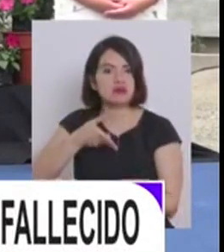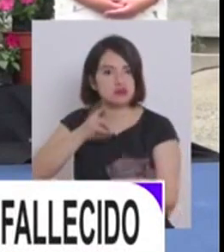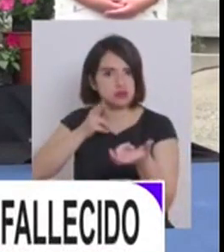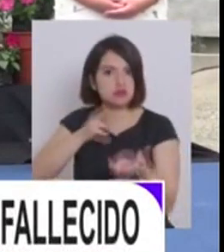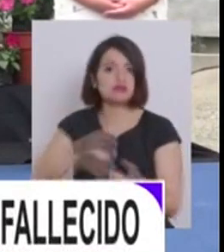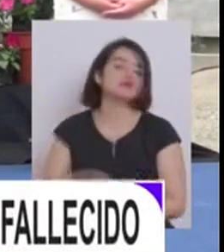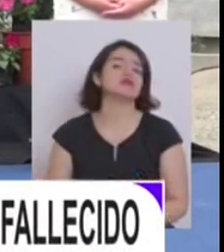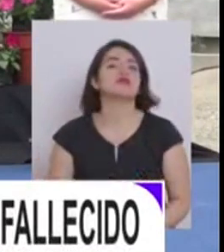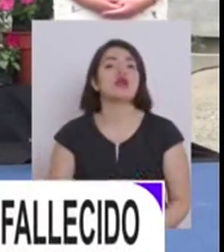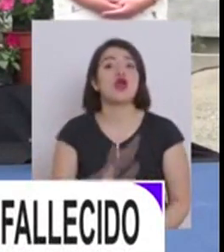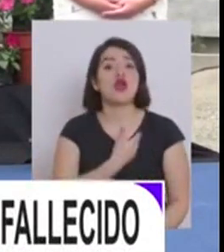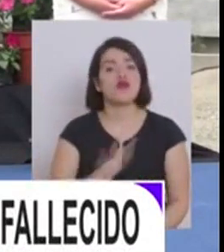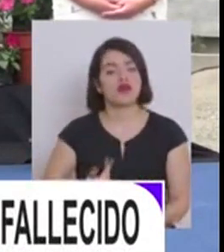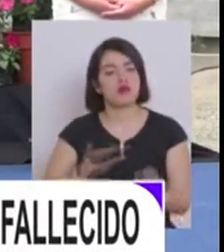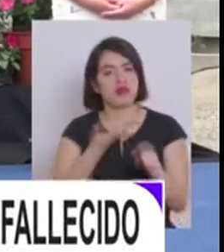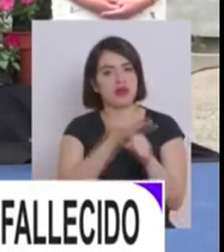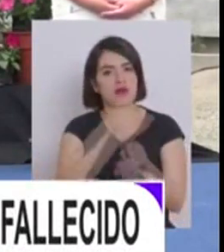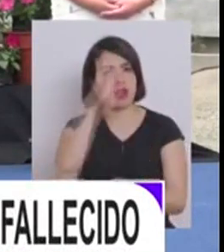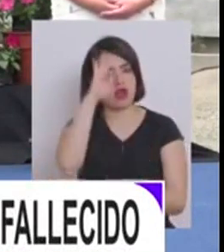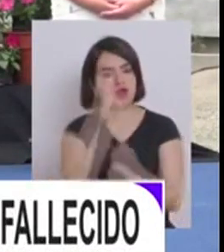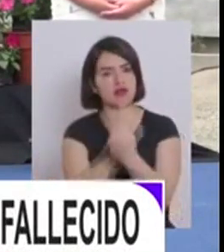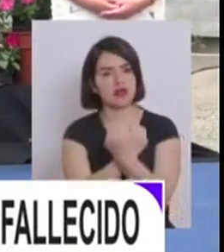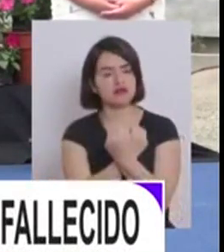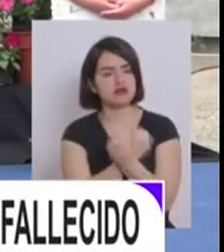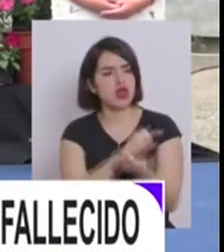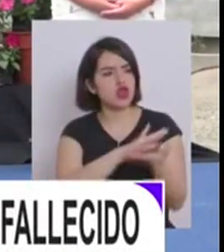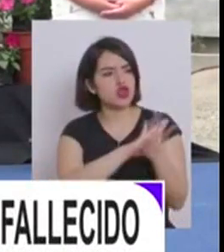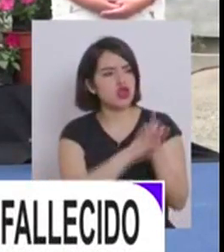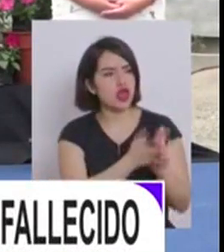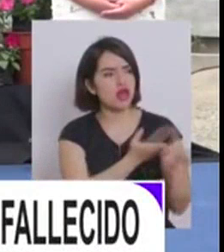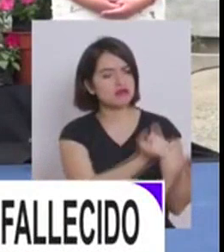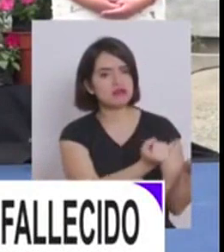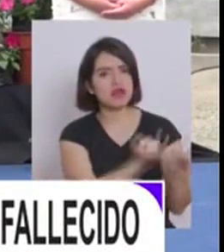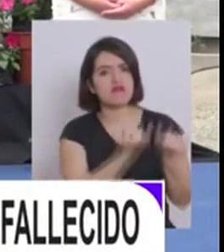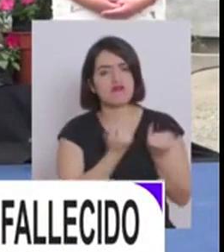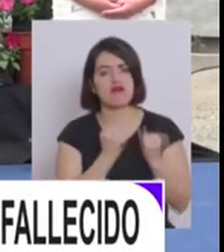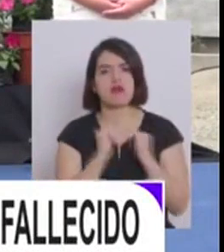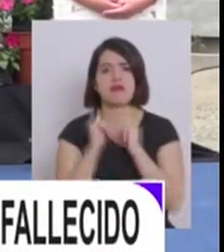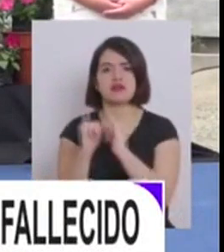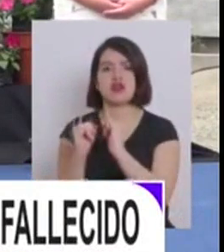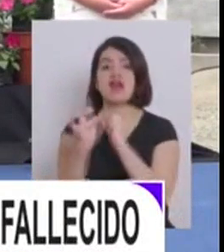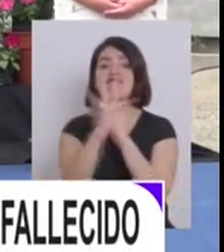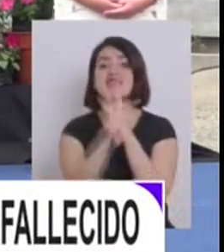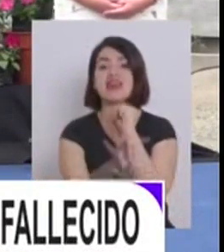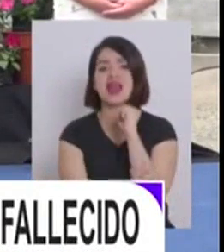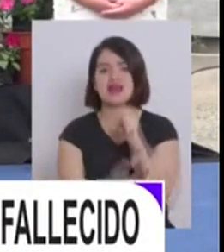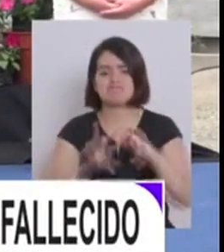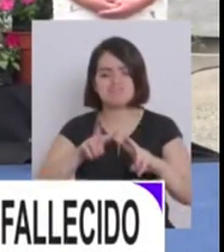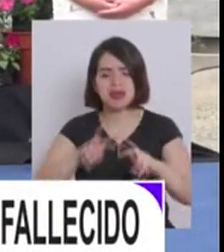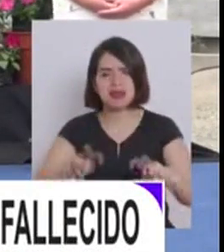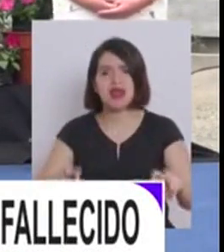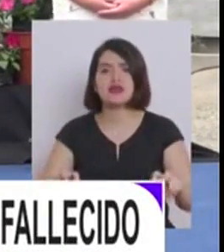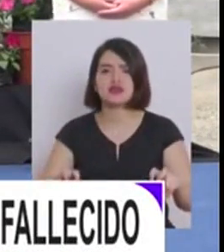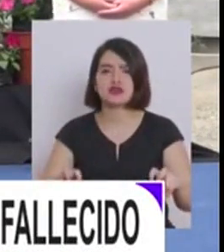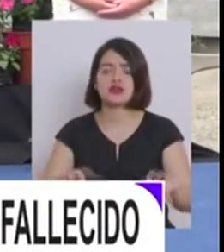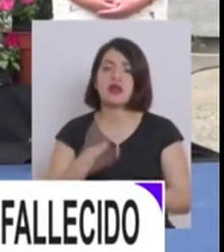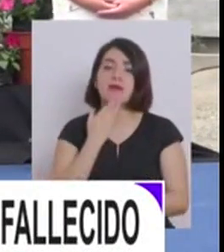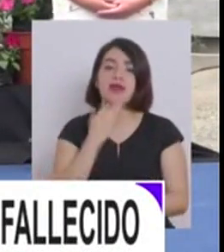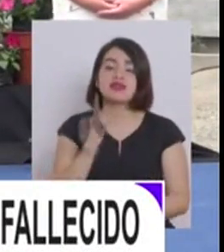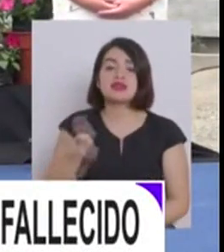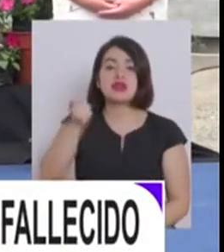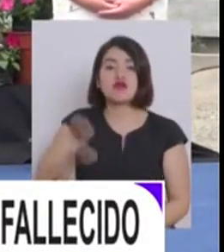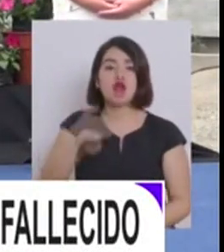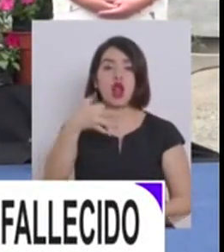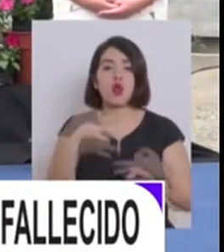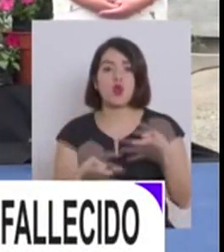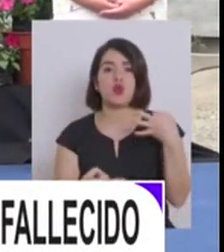gobierno, le hemos pedido a Carabineros que entregue toda la información disponible a la Fiscalía para que investigue y a los tribunales de